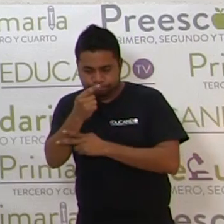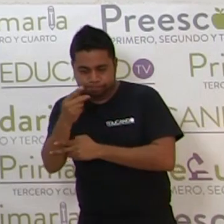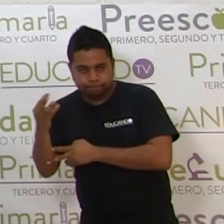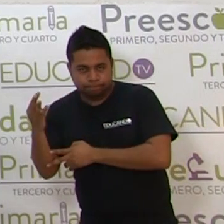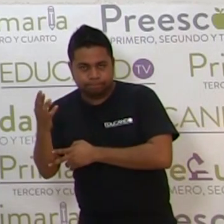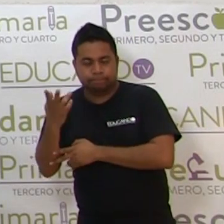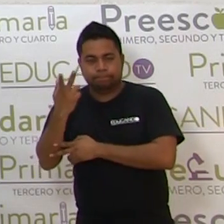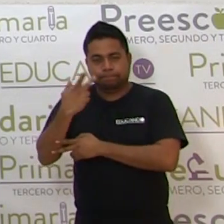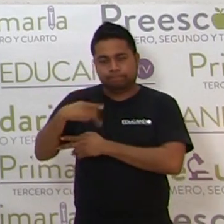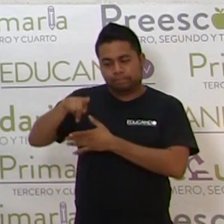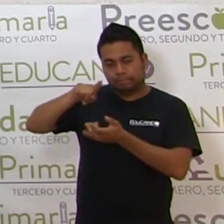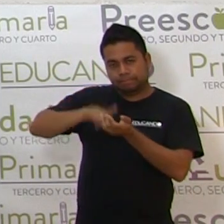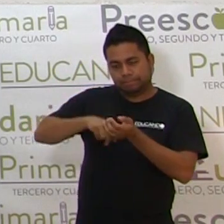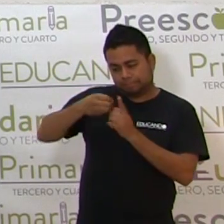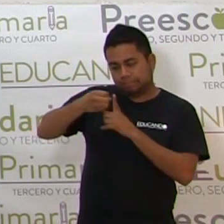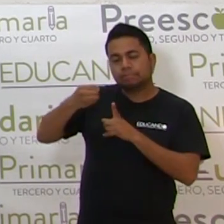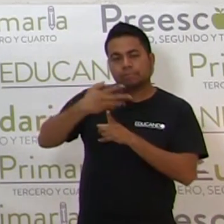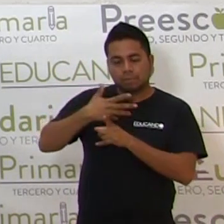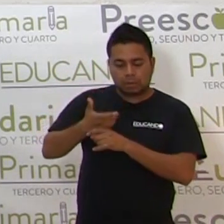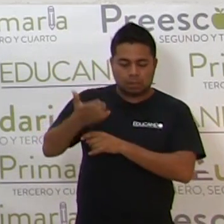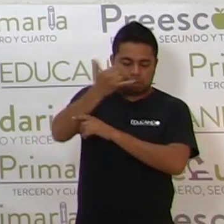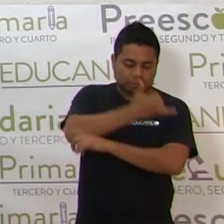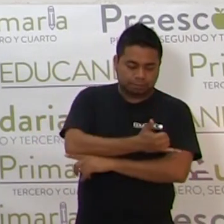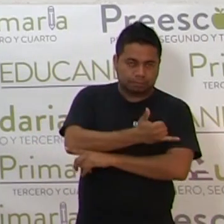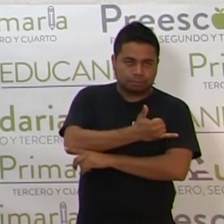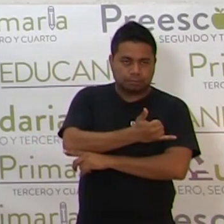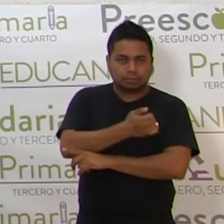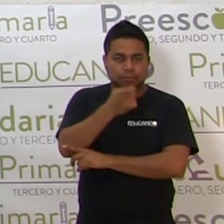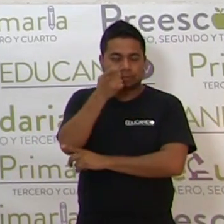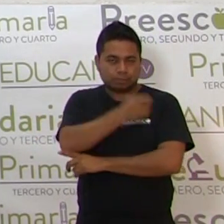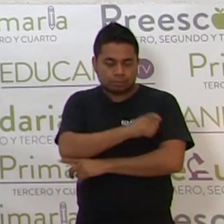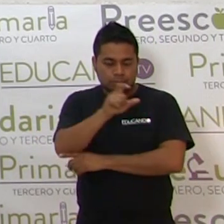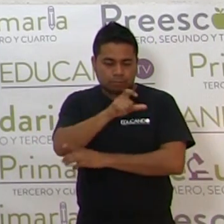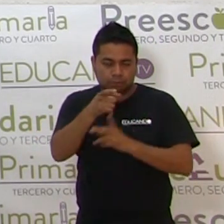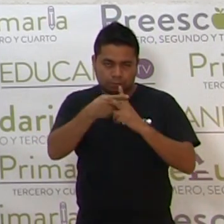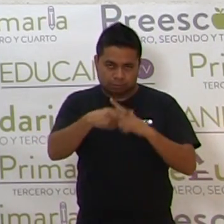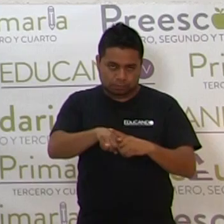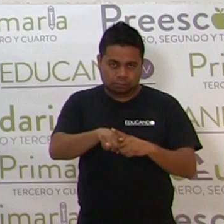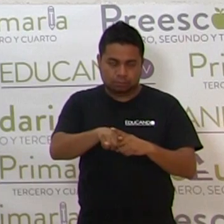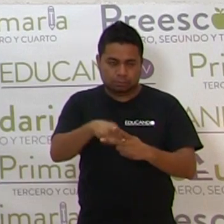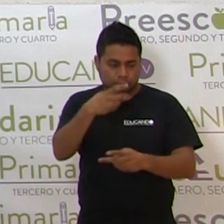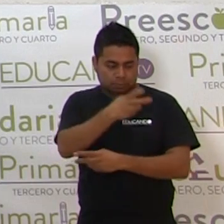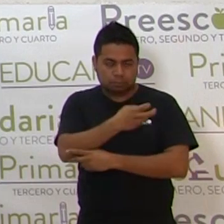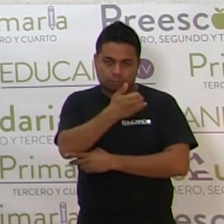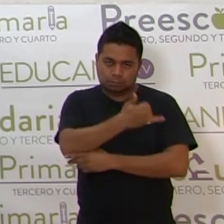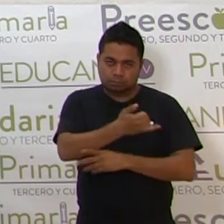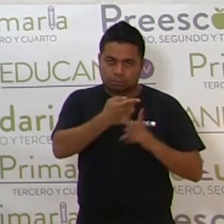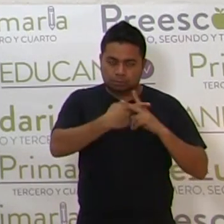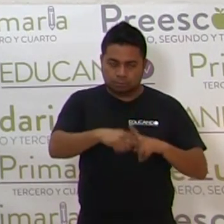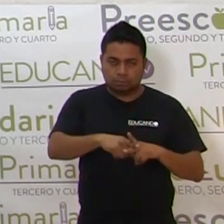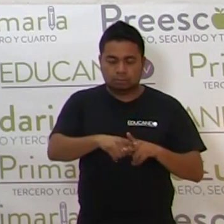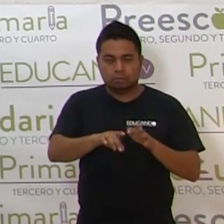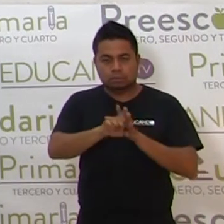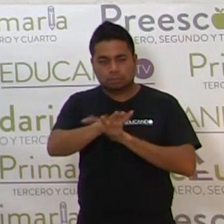dentro del verso, sino que vamos a tenerla al inicio. Y cuando la tenemos al